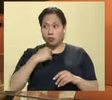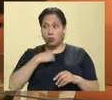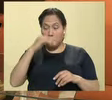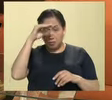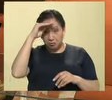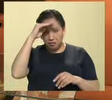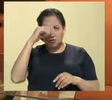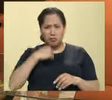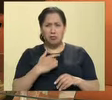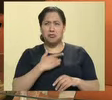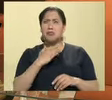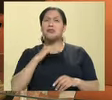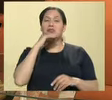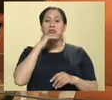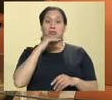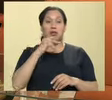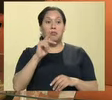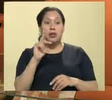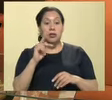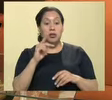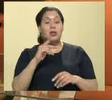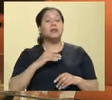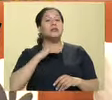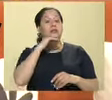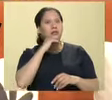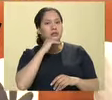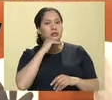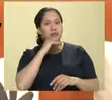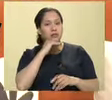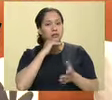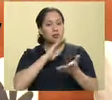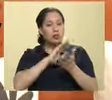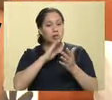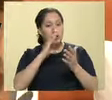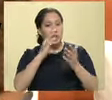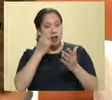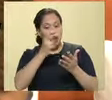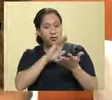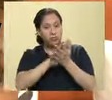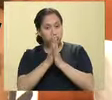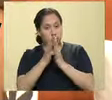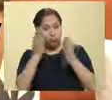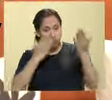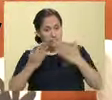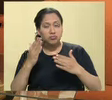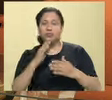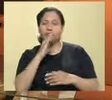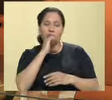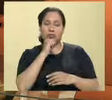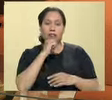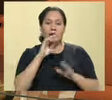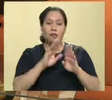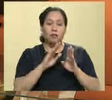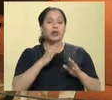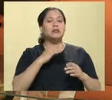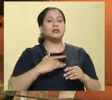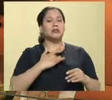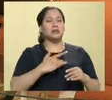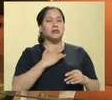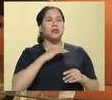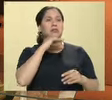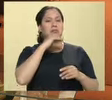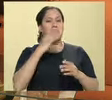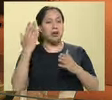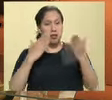estás satisfecho. Pero no siempre la satisfacción es igual al éxito. Exactamente, no, nunca, la satisfacción nunca lleva al éxito, dices bien,